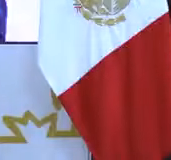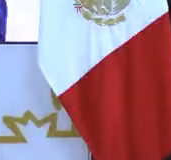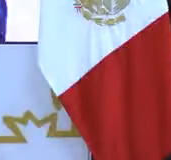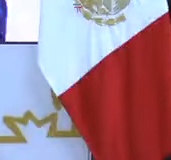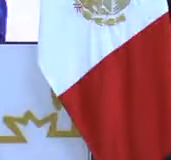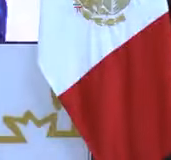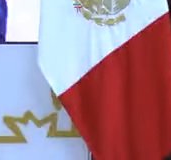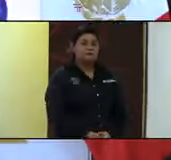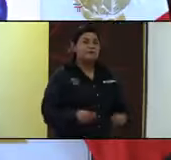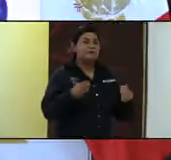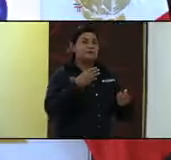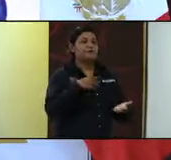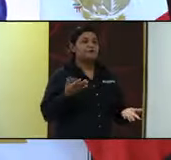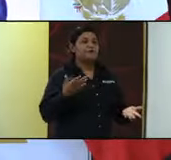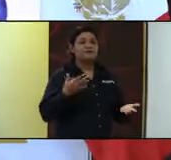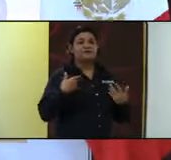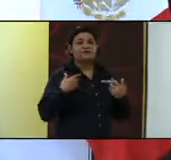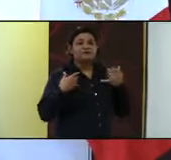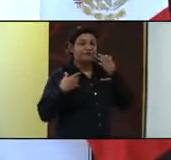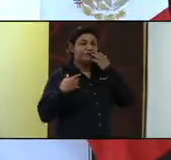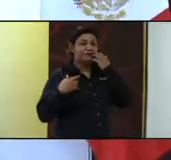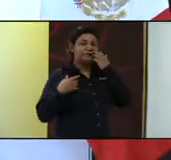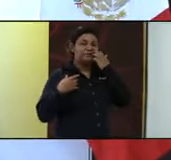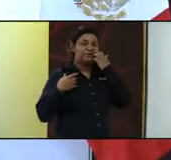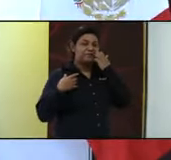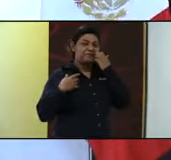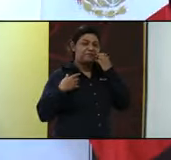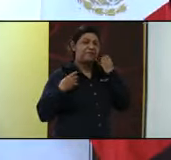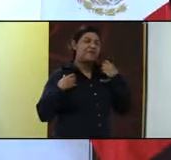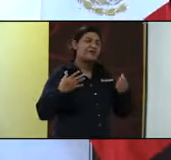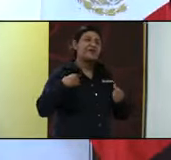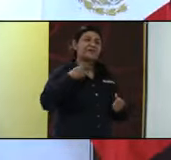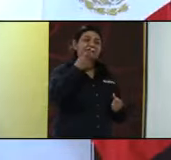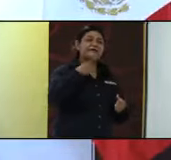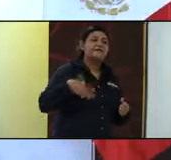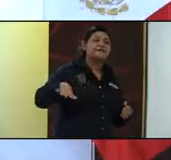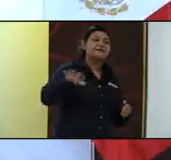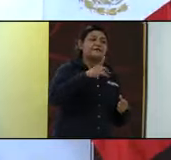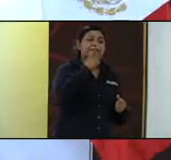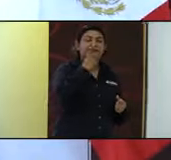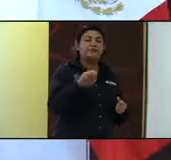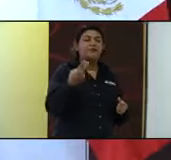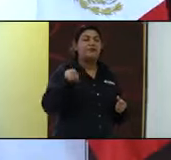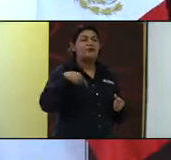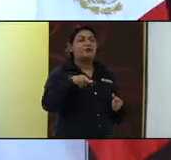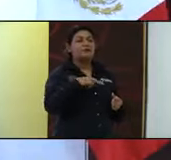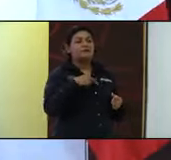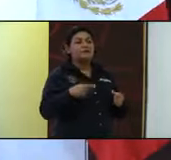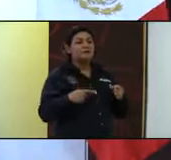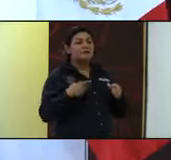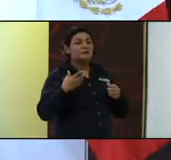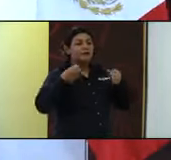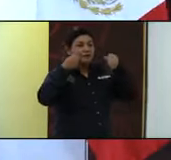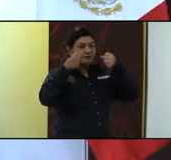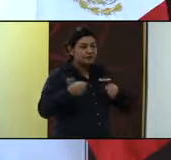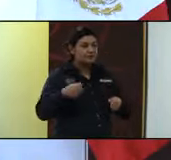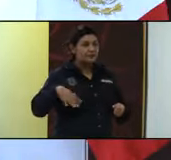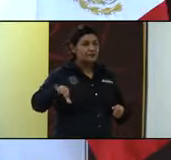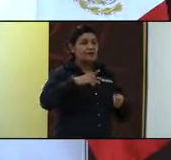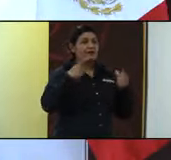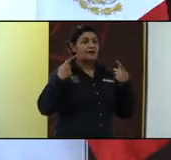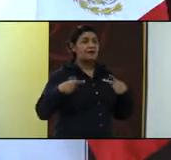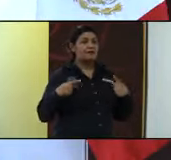Pues muy bien, ya aquí se los he comentado a todos ustedes. Nosotros tenemos las mesas de seguridad ciudadana.